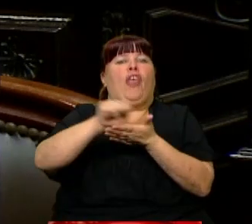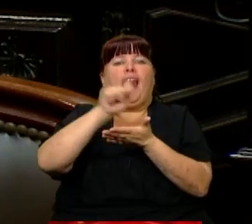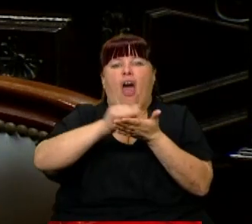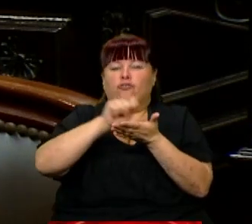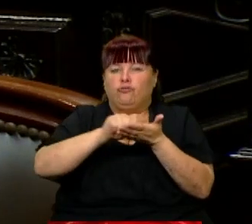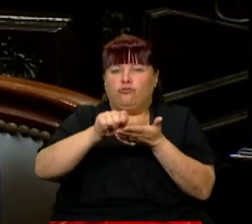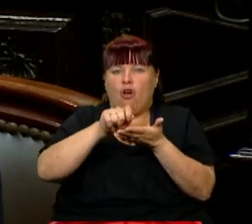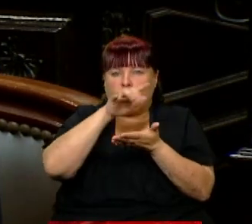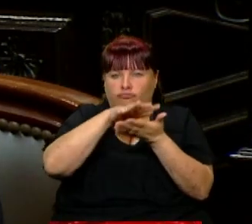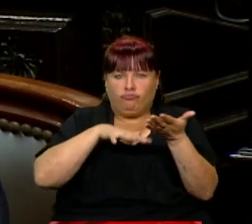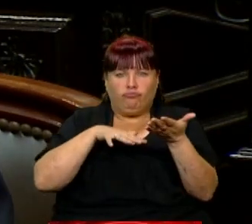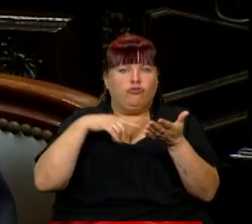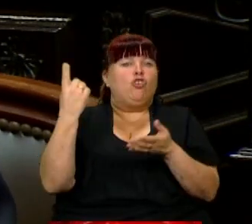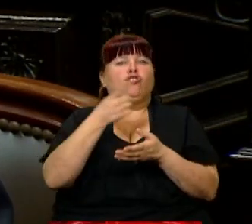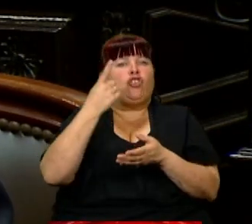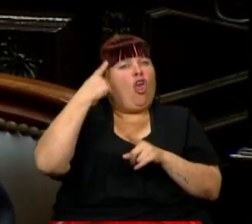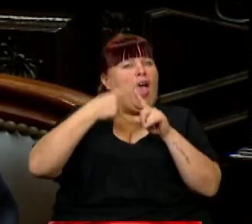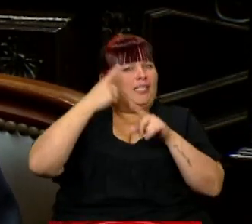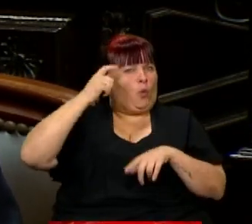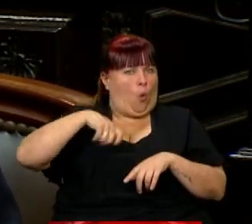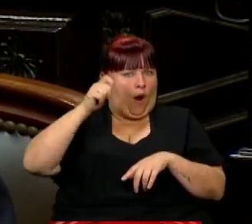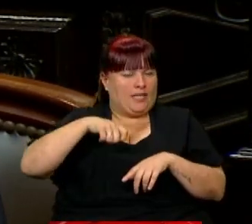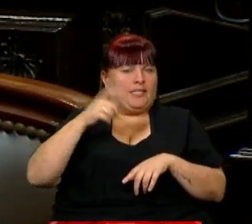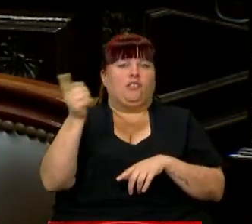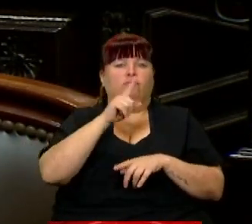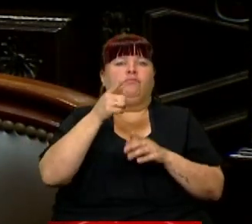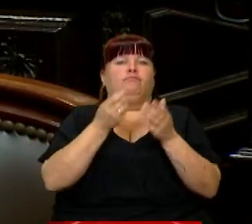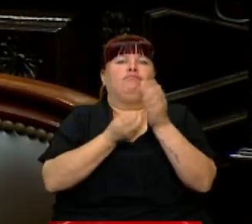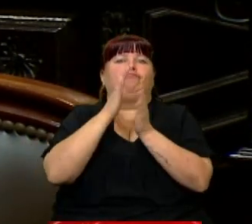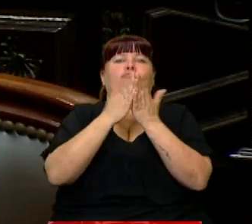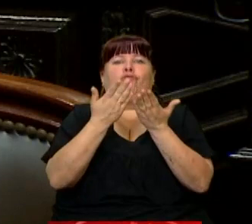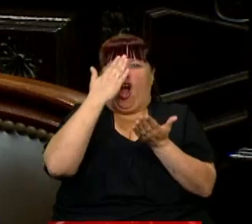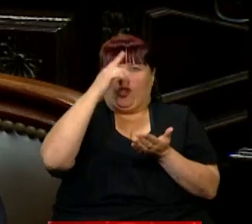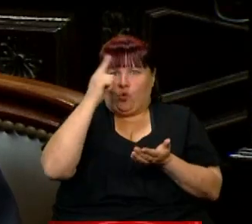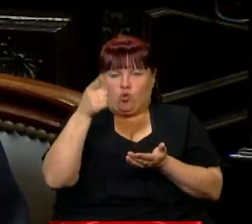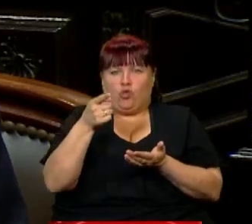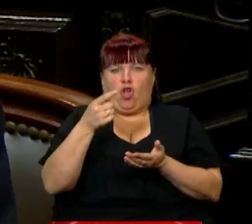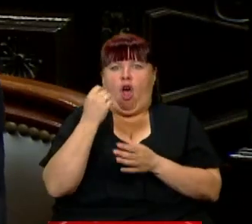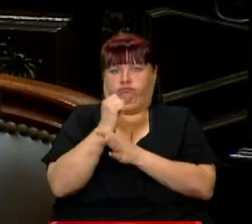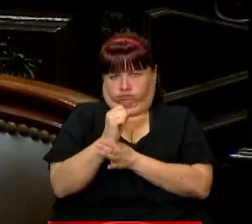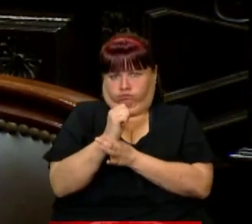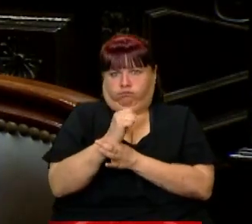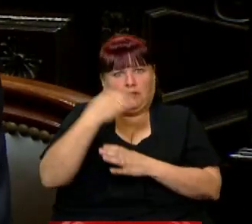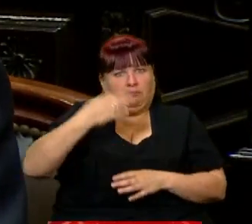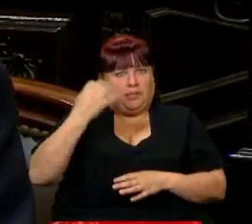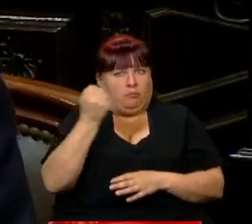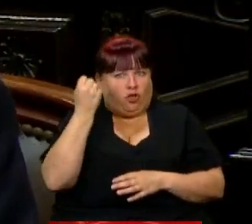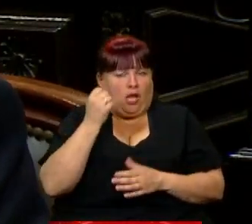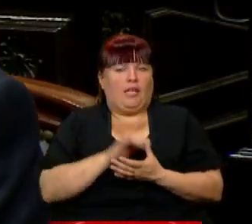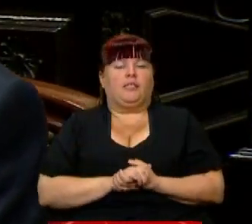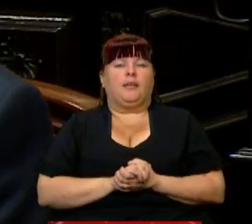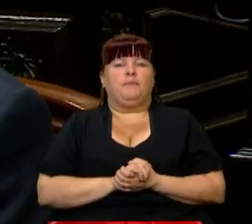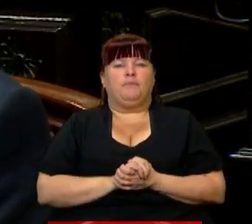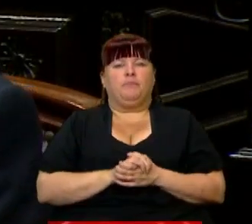Redacción. Todos han sido juristas, han sido constituyentes de prestigio, entre